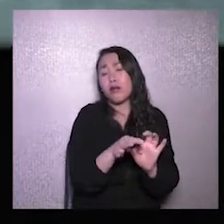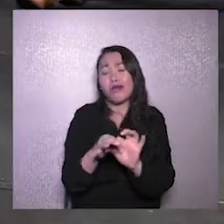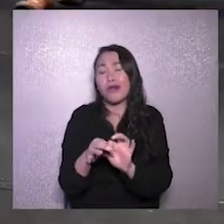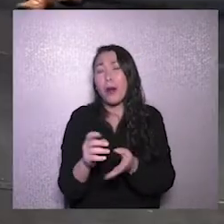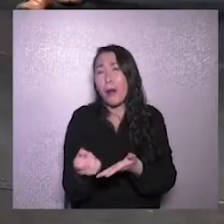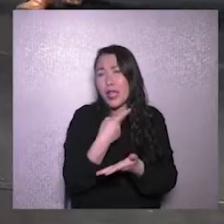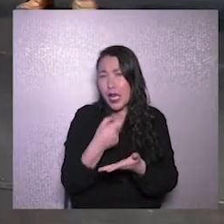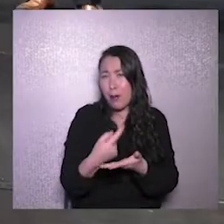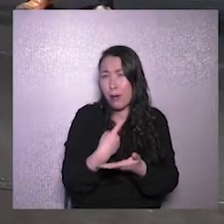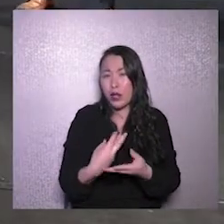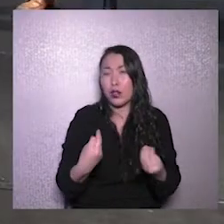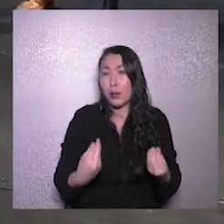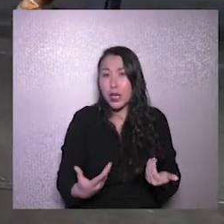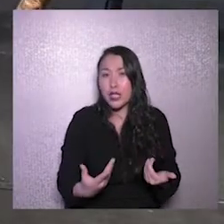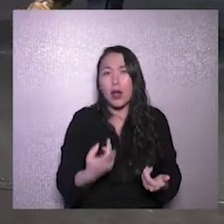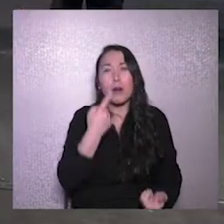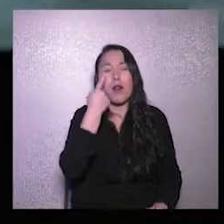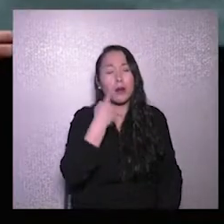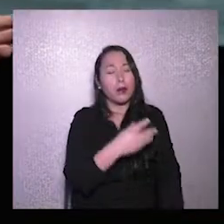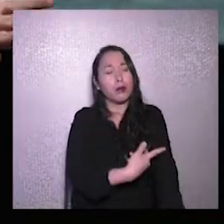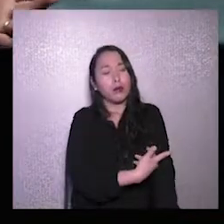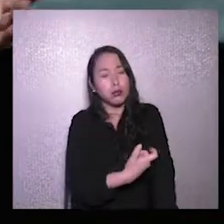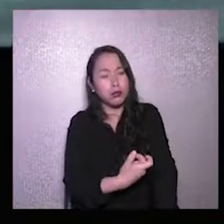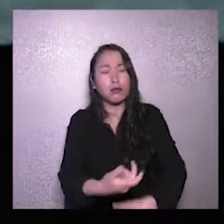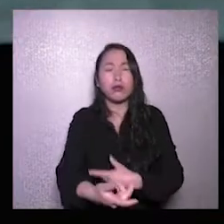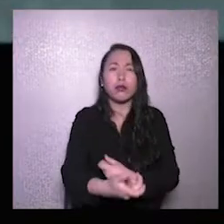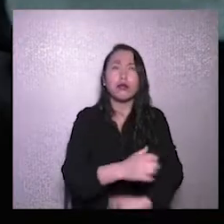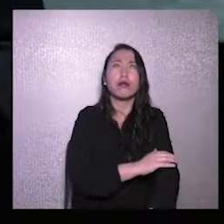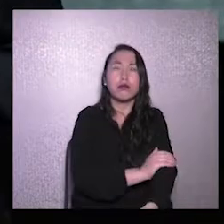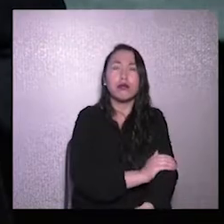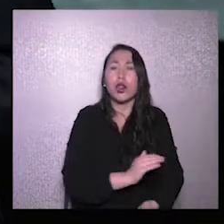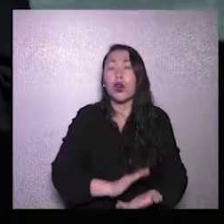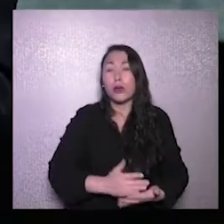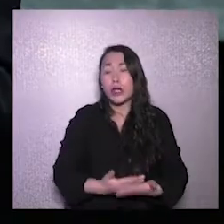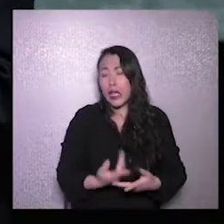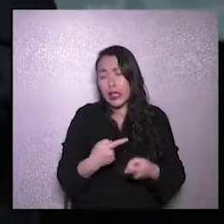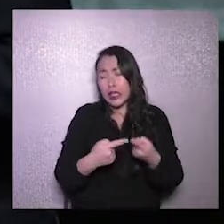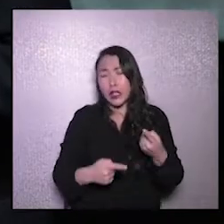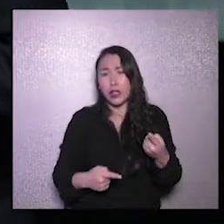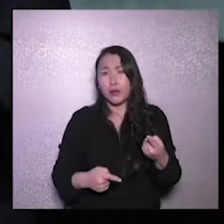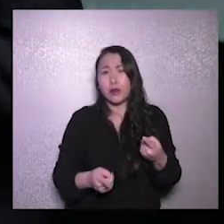medicamentos, tomamos signos vitales, etc. Y si